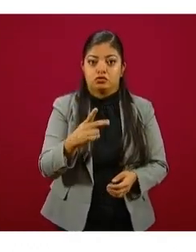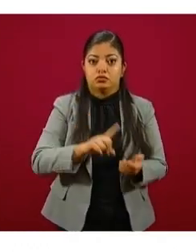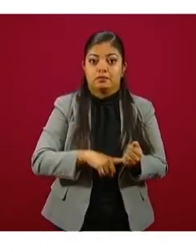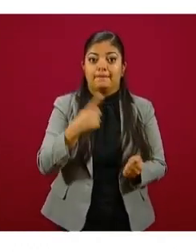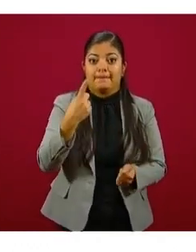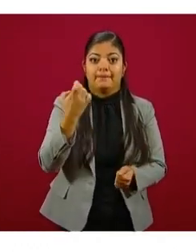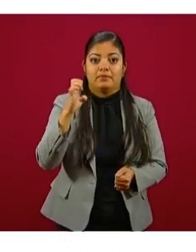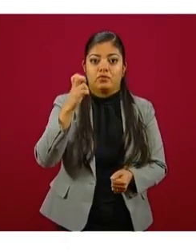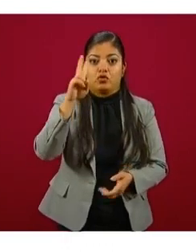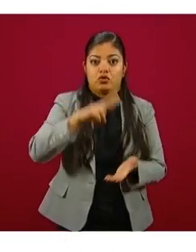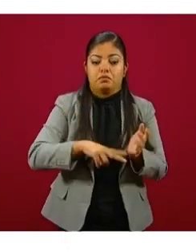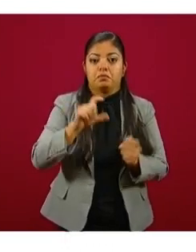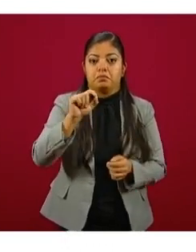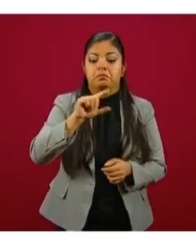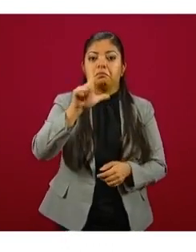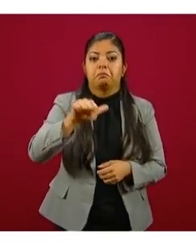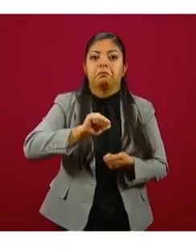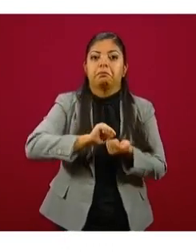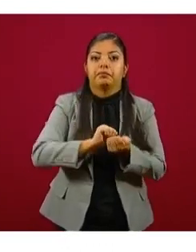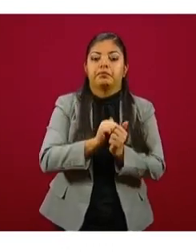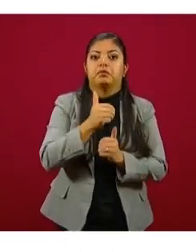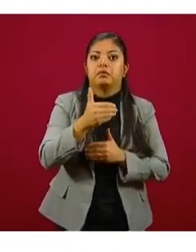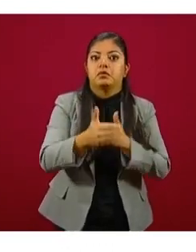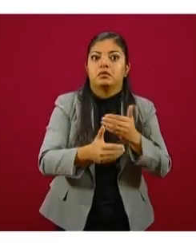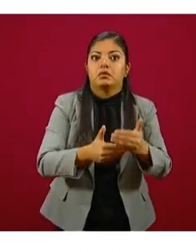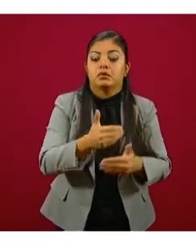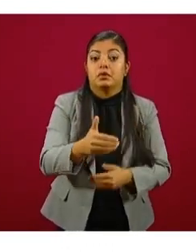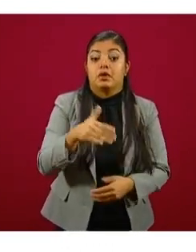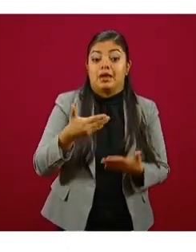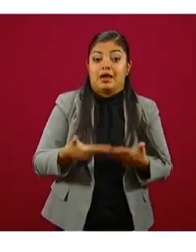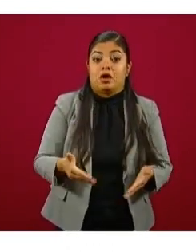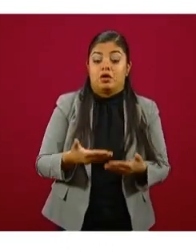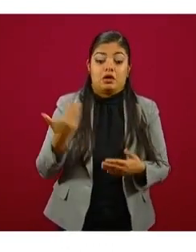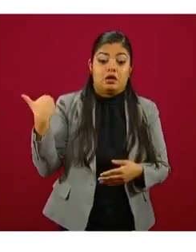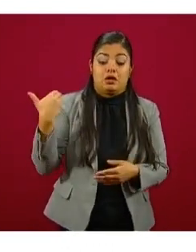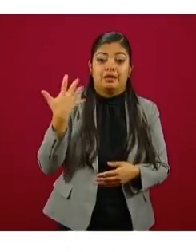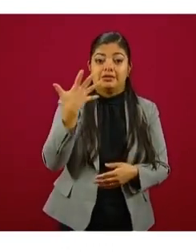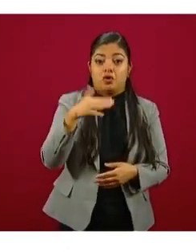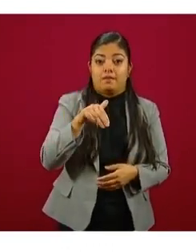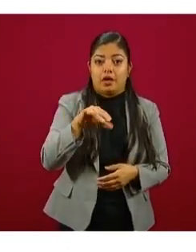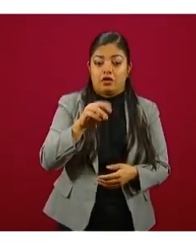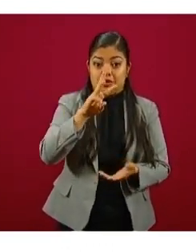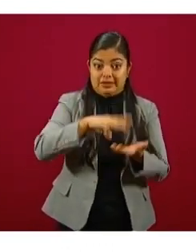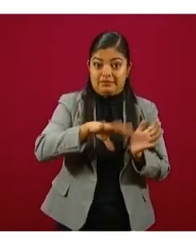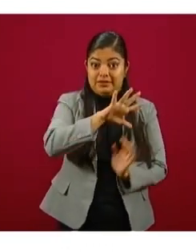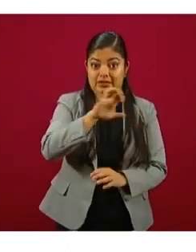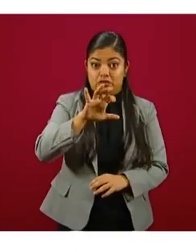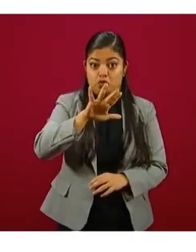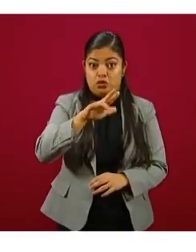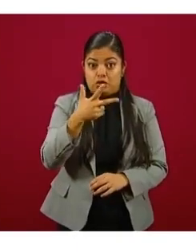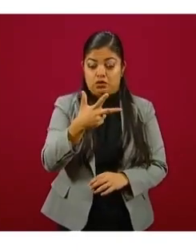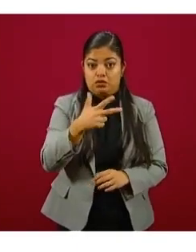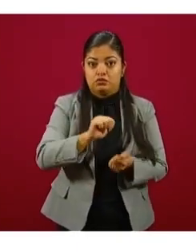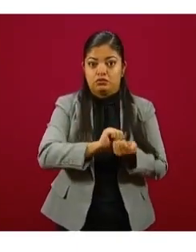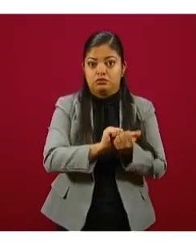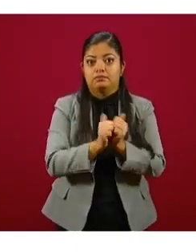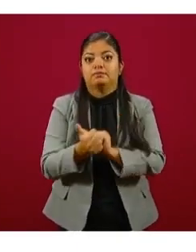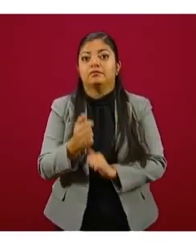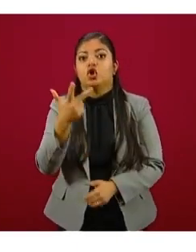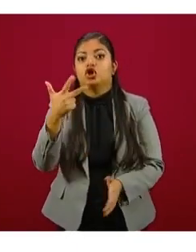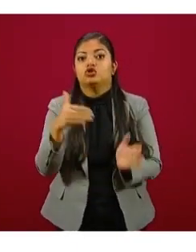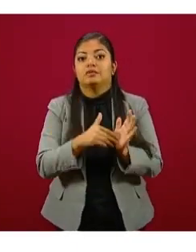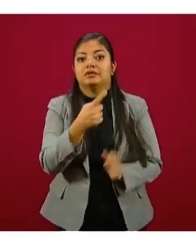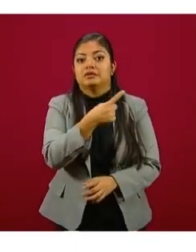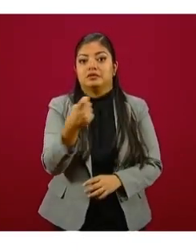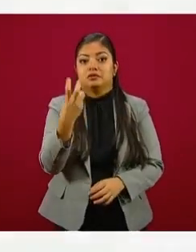enero de 2020, y progresivamente al 5 de mayo hemos pasado de 3,552 a